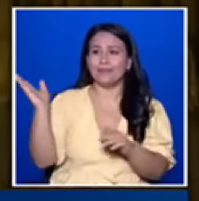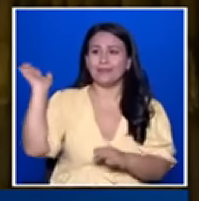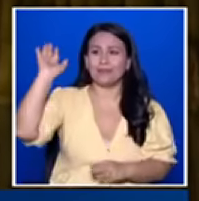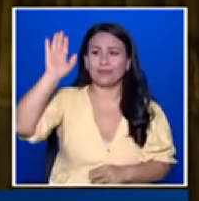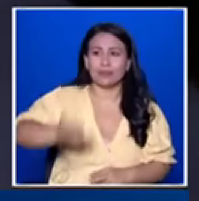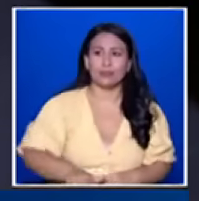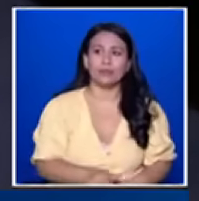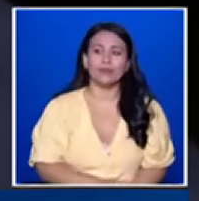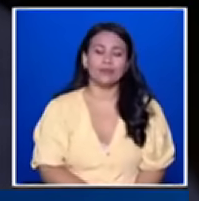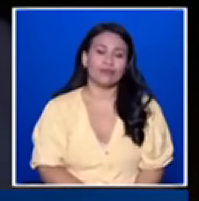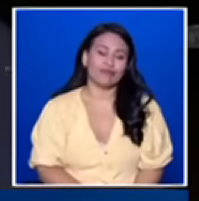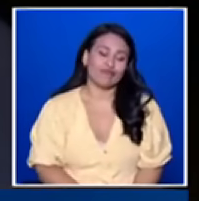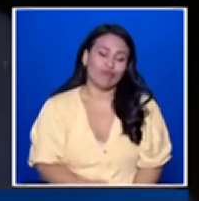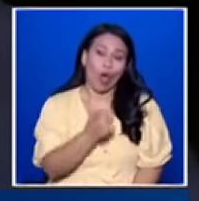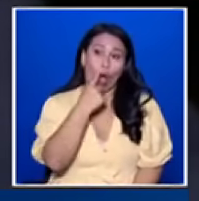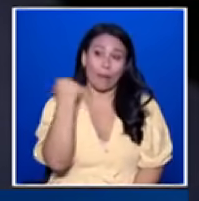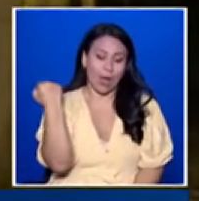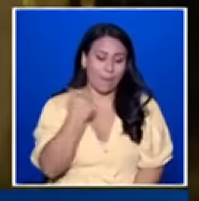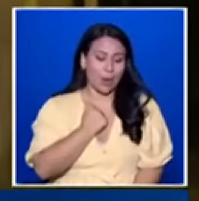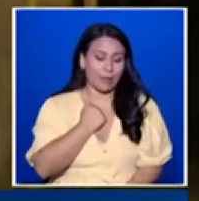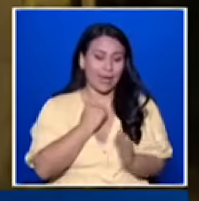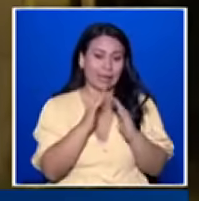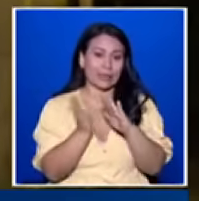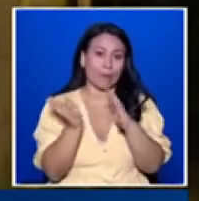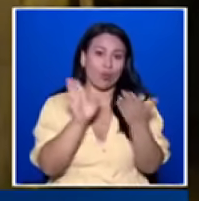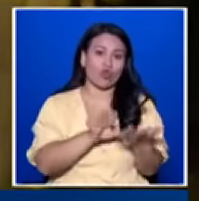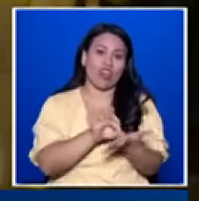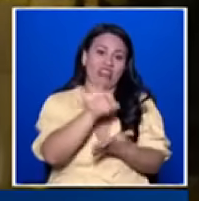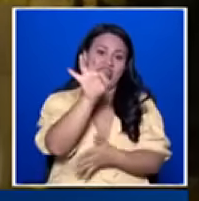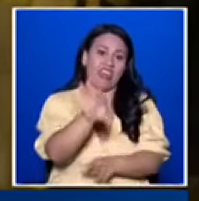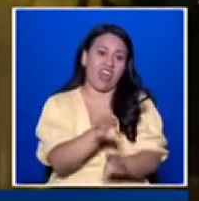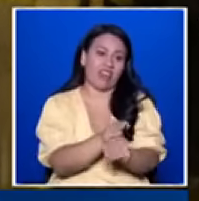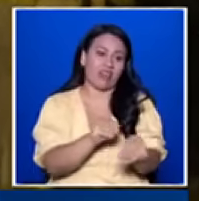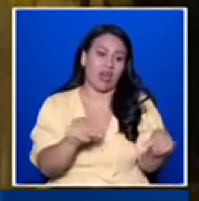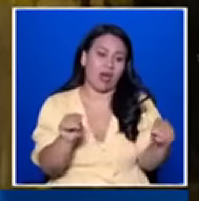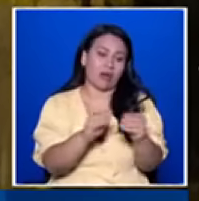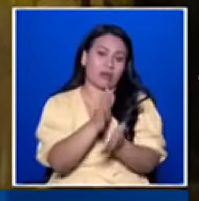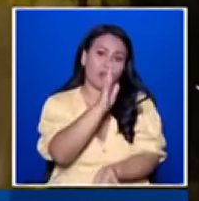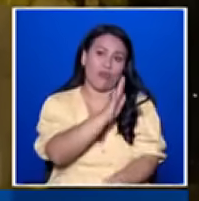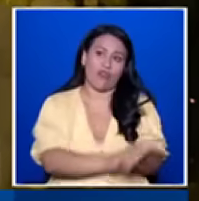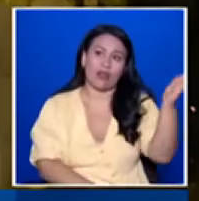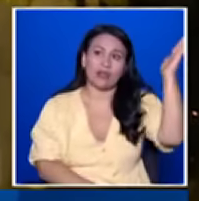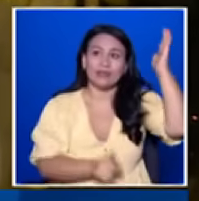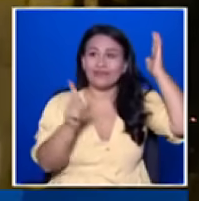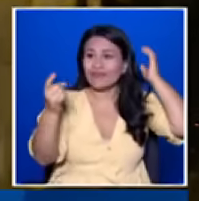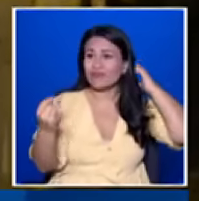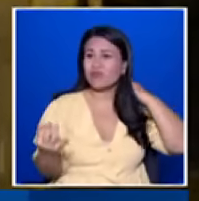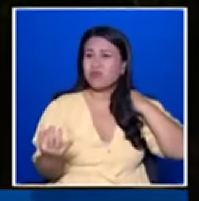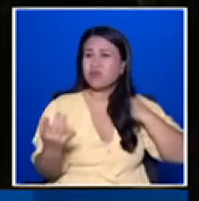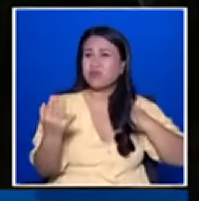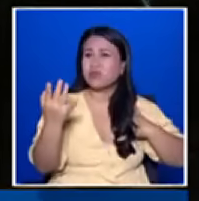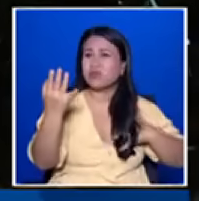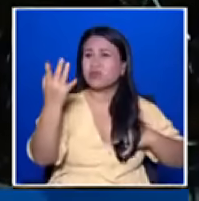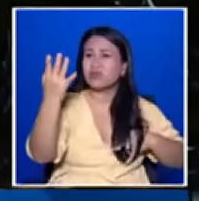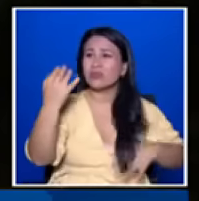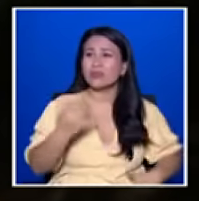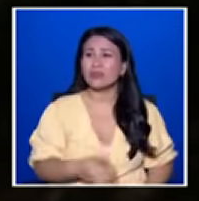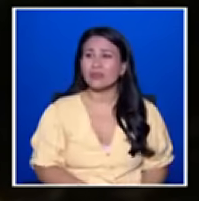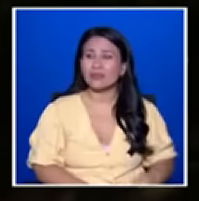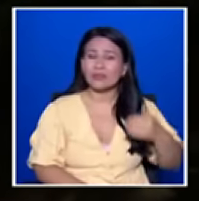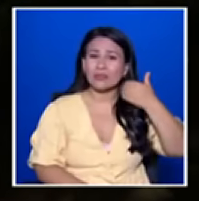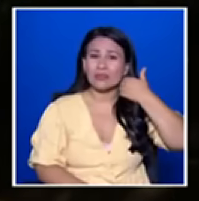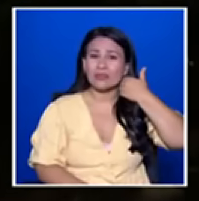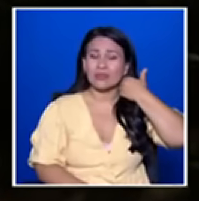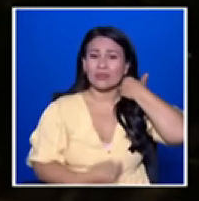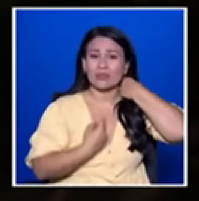encima. El dueño había fallecido, los otros señores se fueron, dejaron abandonados el solar de allá al otro y ahí fue lo que se incendió. En una de las